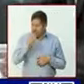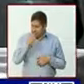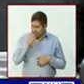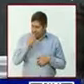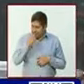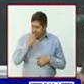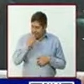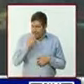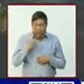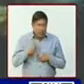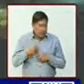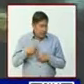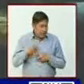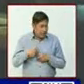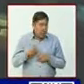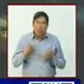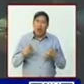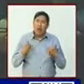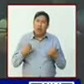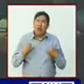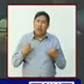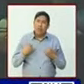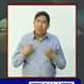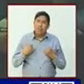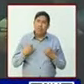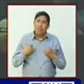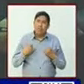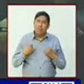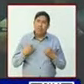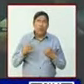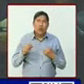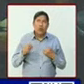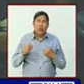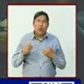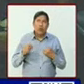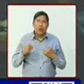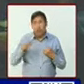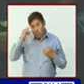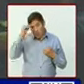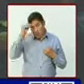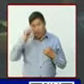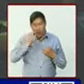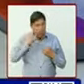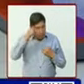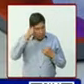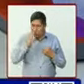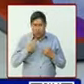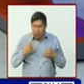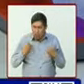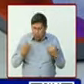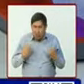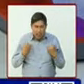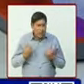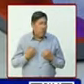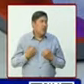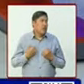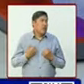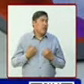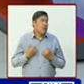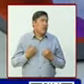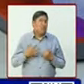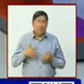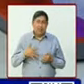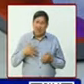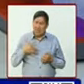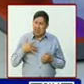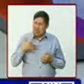Qué difícil ser tan joven como es don Richard, porque no es un hombre adulto mayor, es una persona joven, y